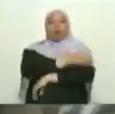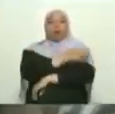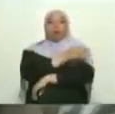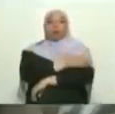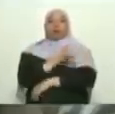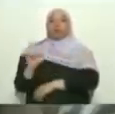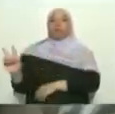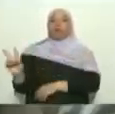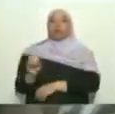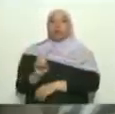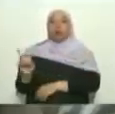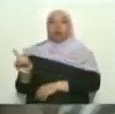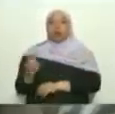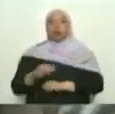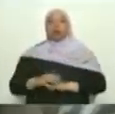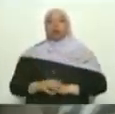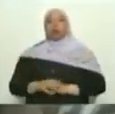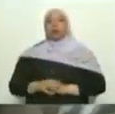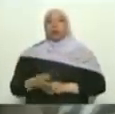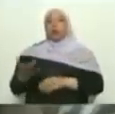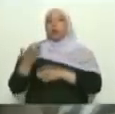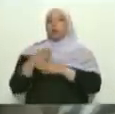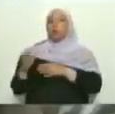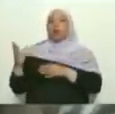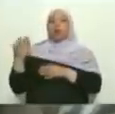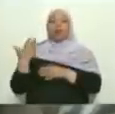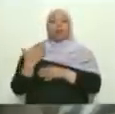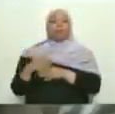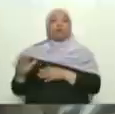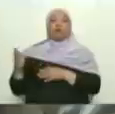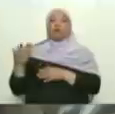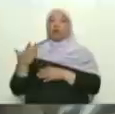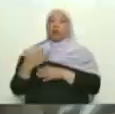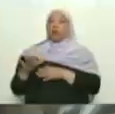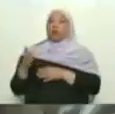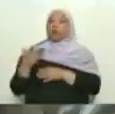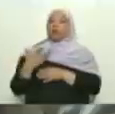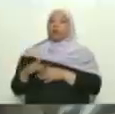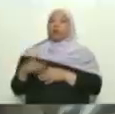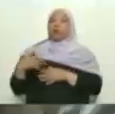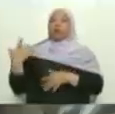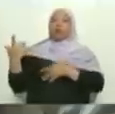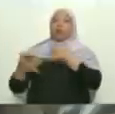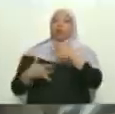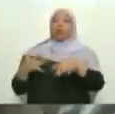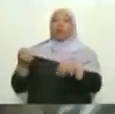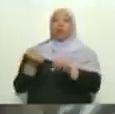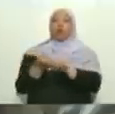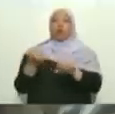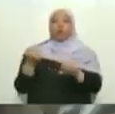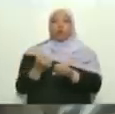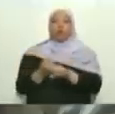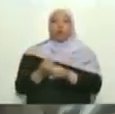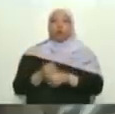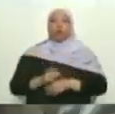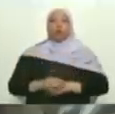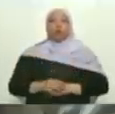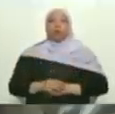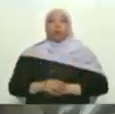venezolano, que no le importa, o sea, no les importó que aquí ocurriera, repito, una hecatombe.